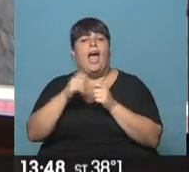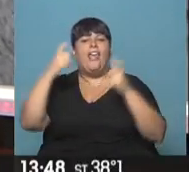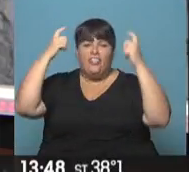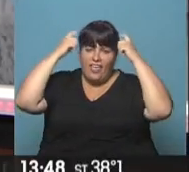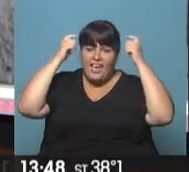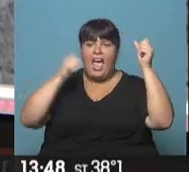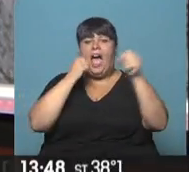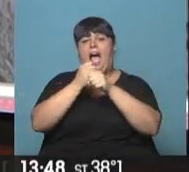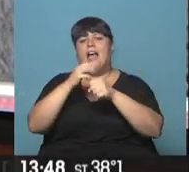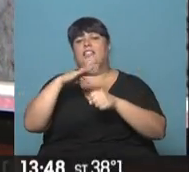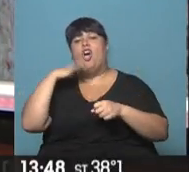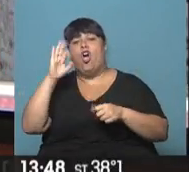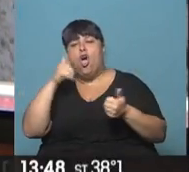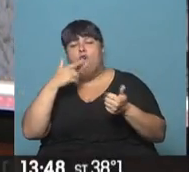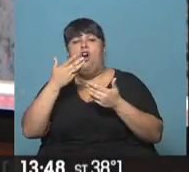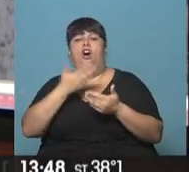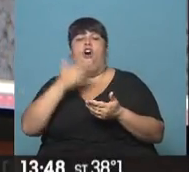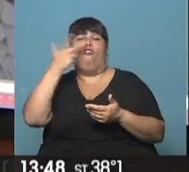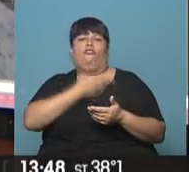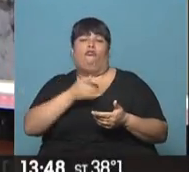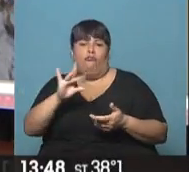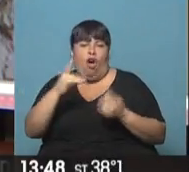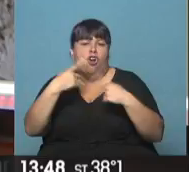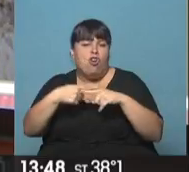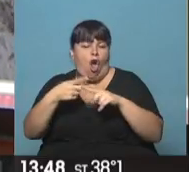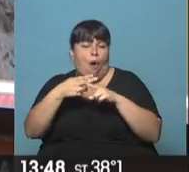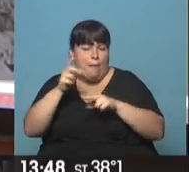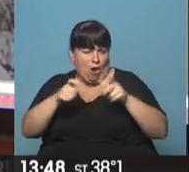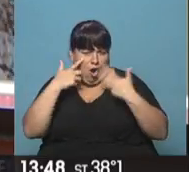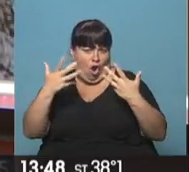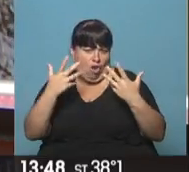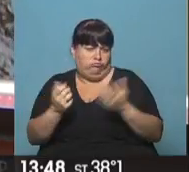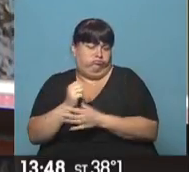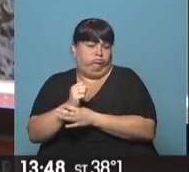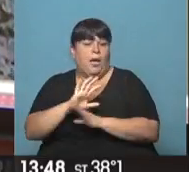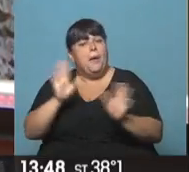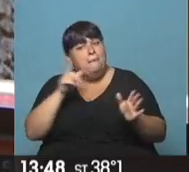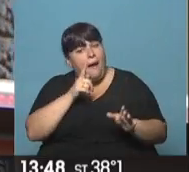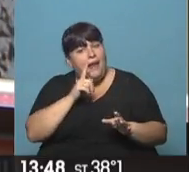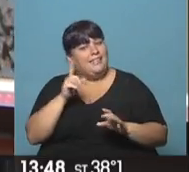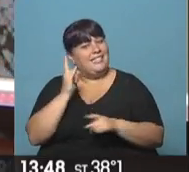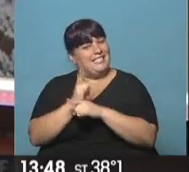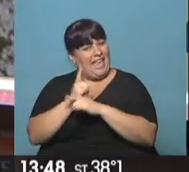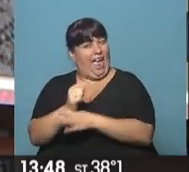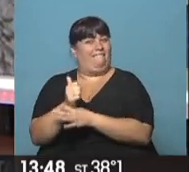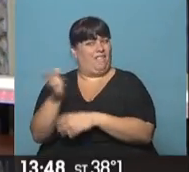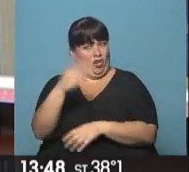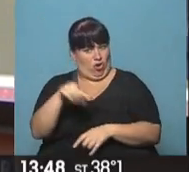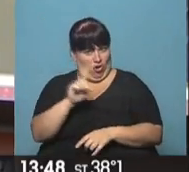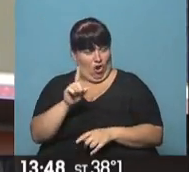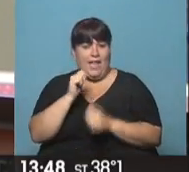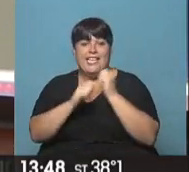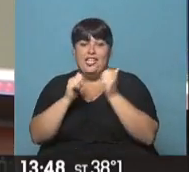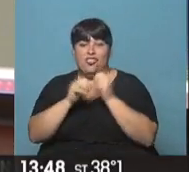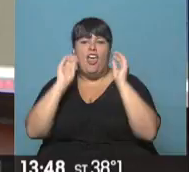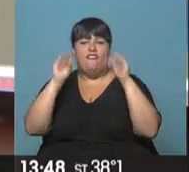Disney a Steve Jobs o Henry Ford, por mencionar algunos nombres de gente que conocemos como consagrada. Pero parece que no siempre fue todo bueno para ellos. Historias